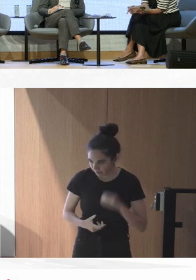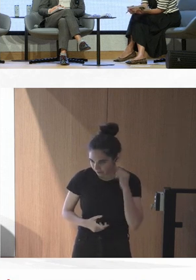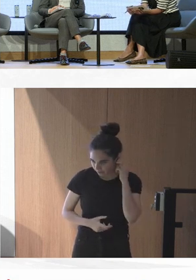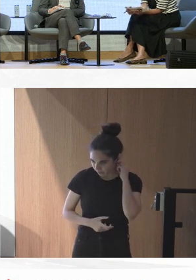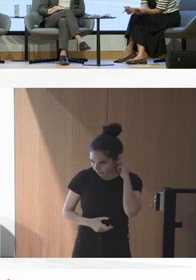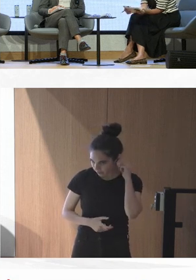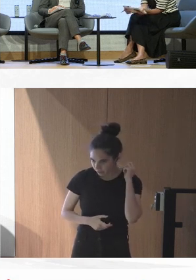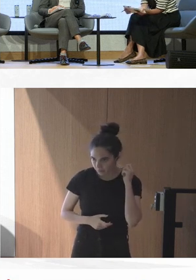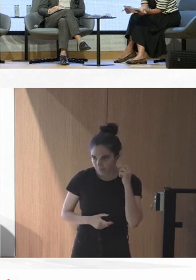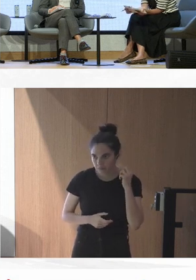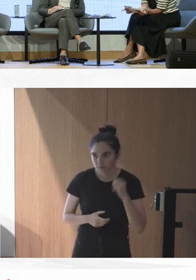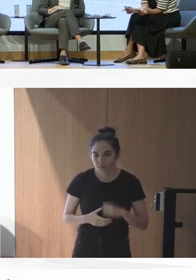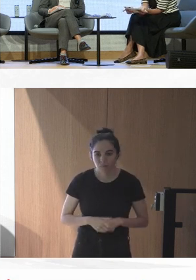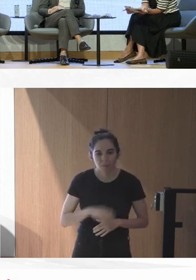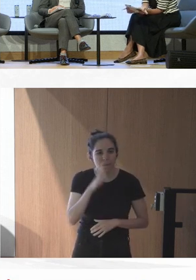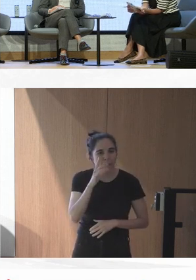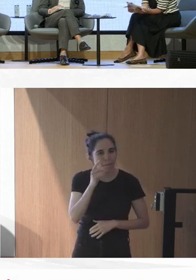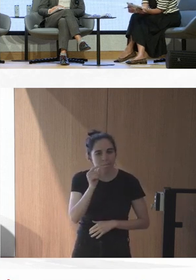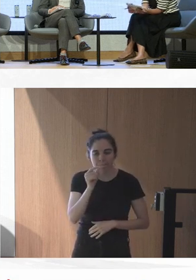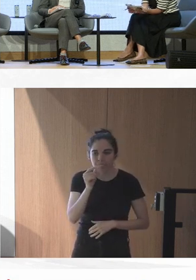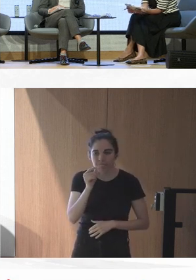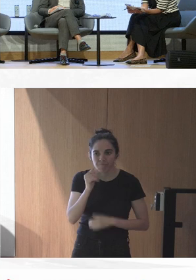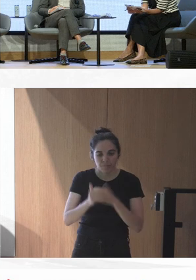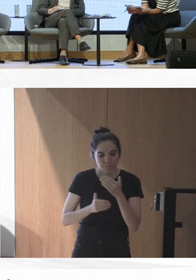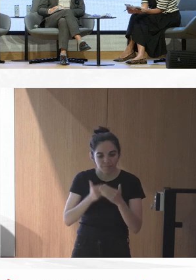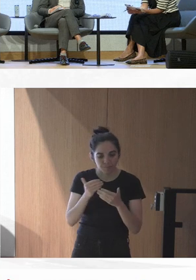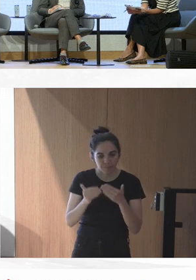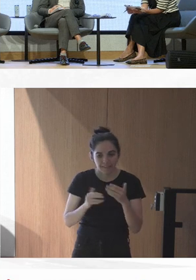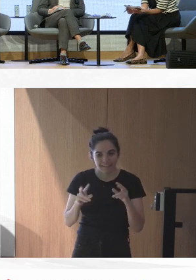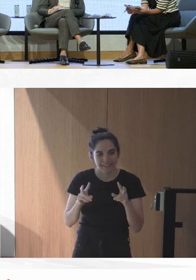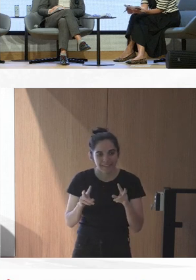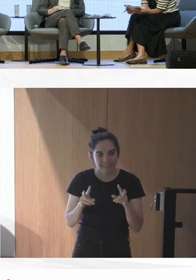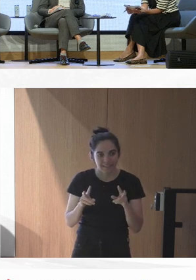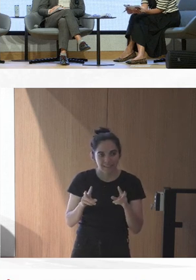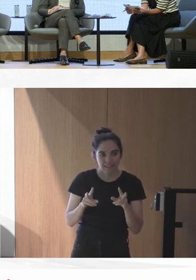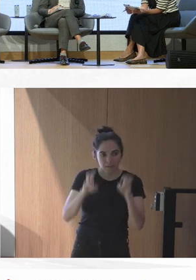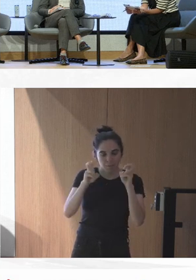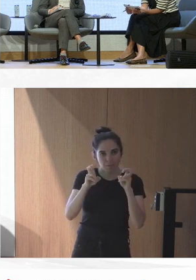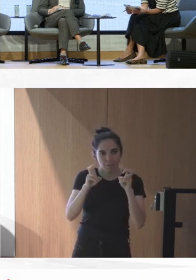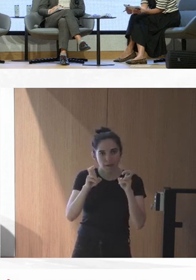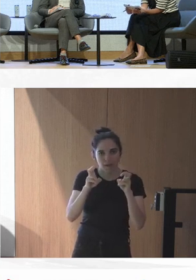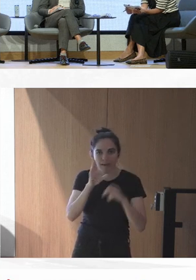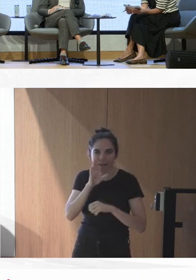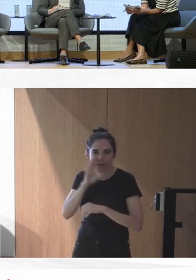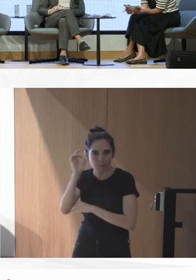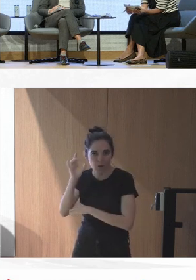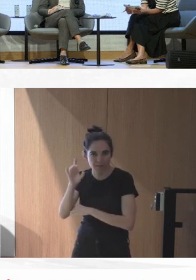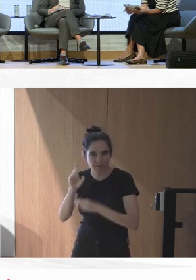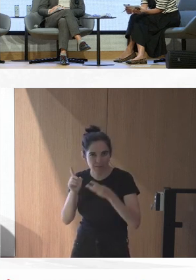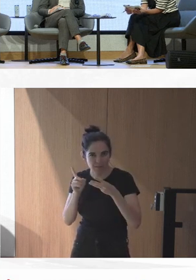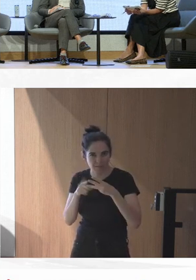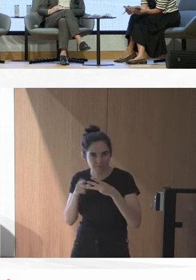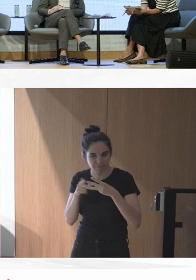Voy a seguir un poco con lo que comentaba la anterior ponente. Me